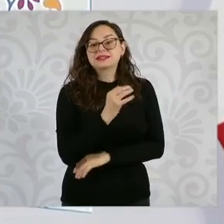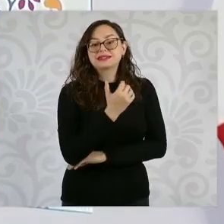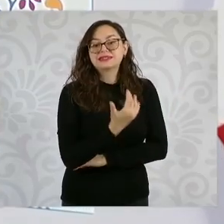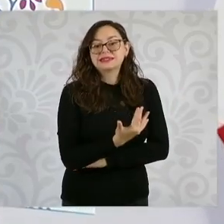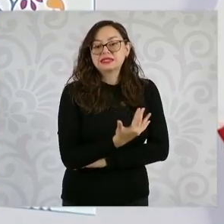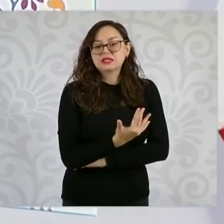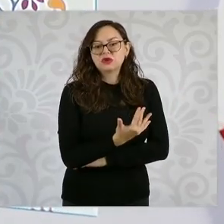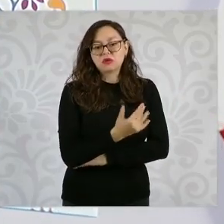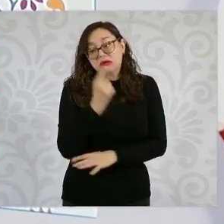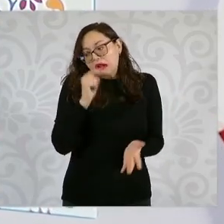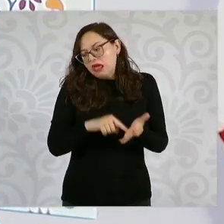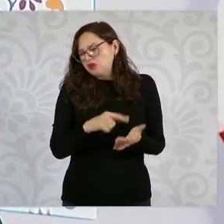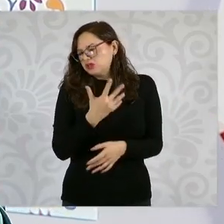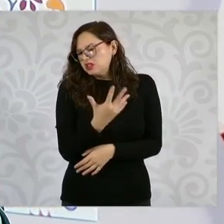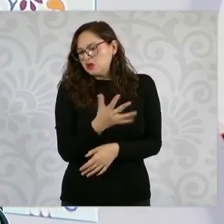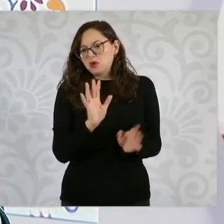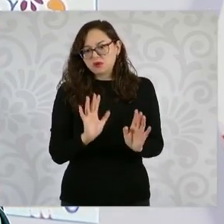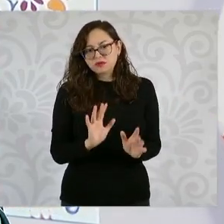Creo que son 5, ¿verdad?